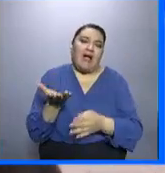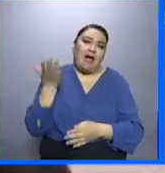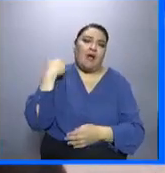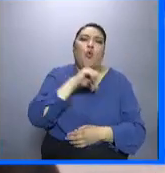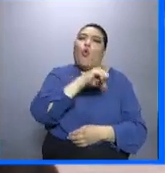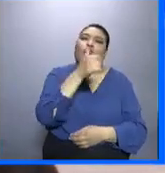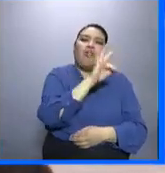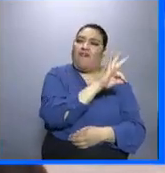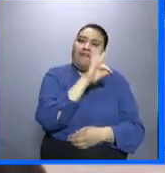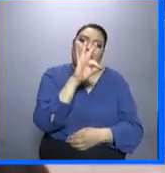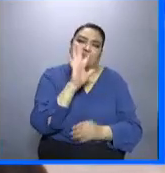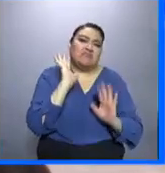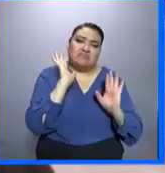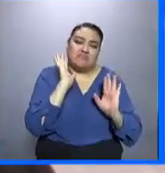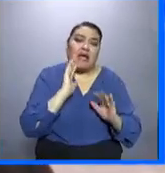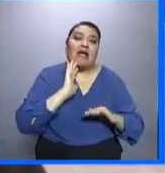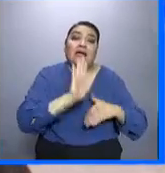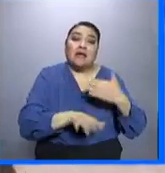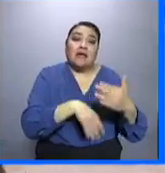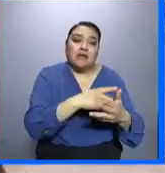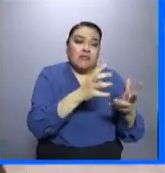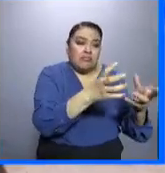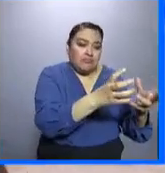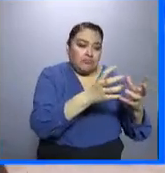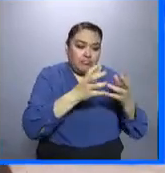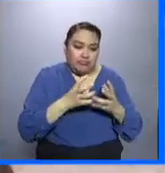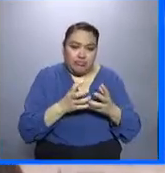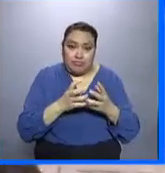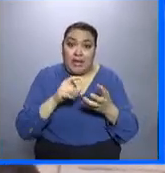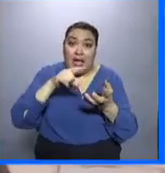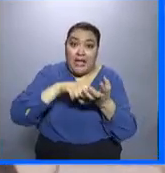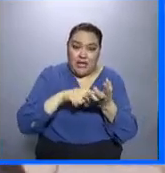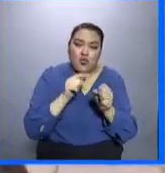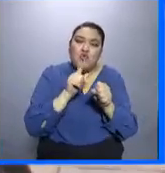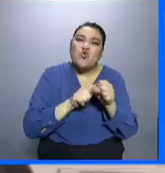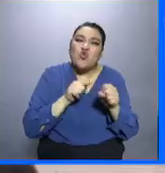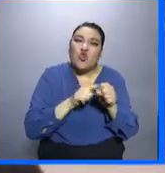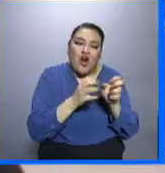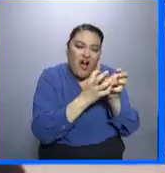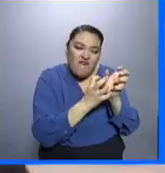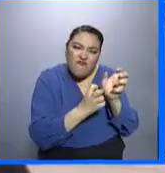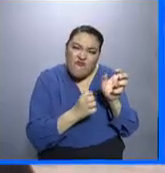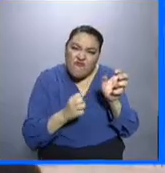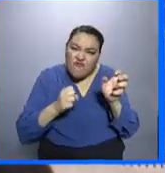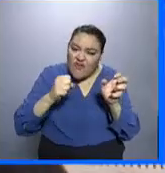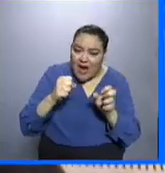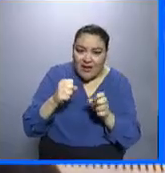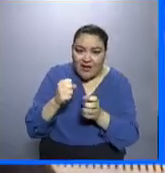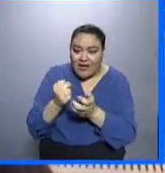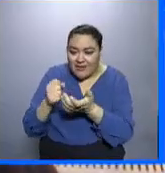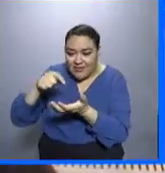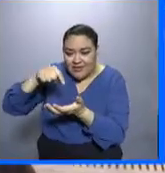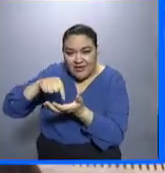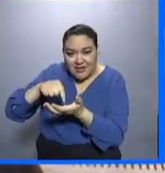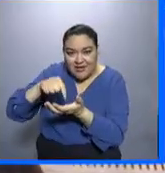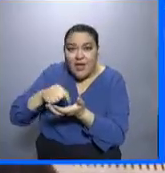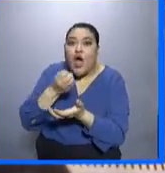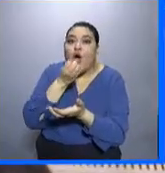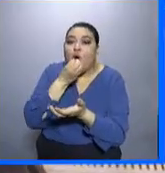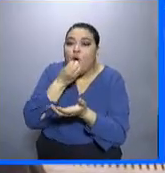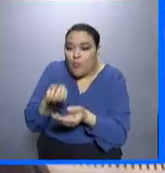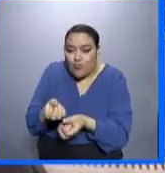temporadas y se ocupaba para extraer de la flor el pigmento. Y este pigmento pues, se le daba como